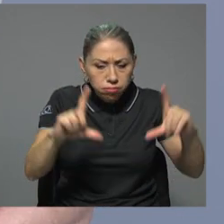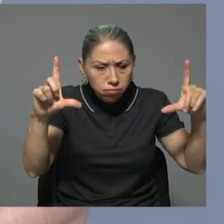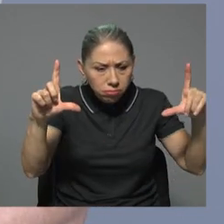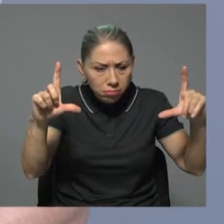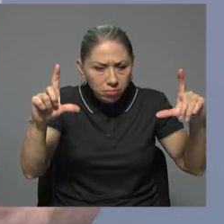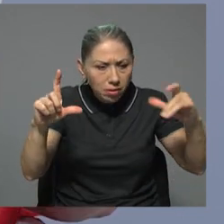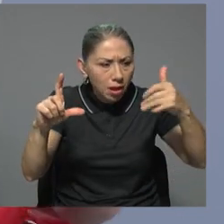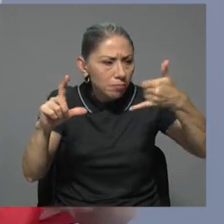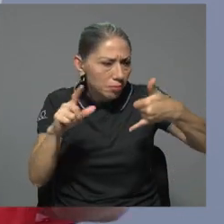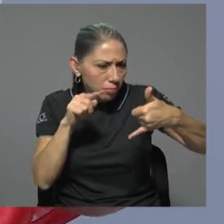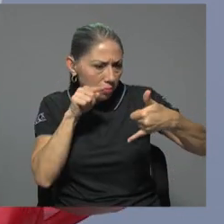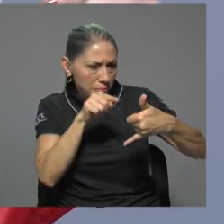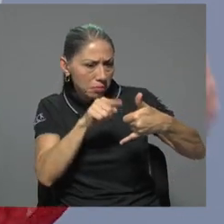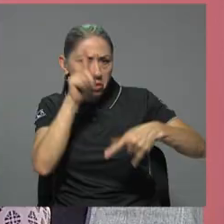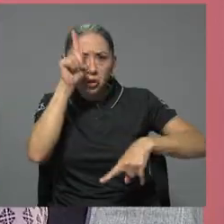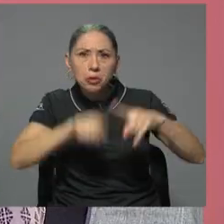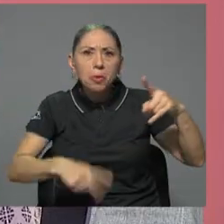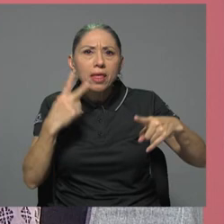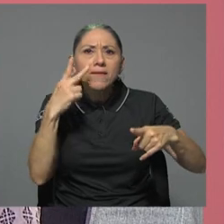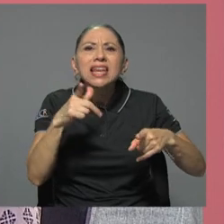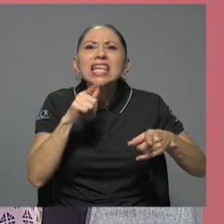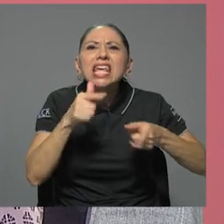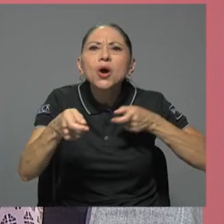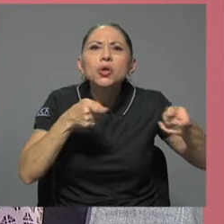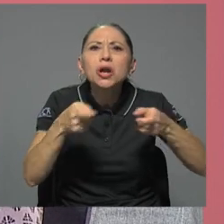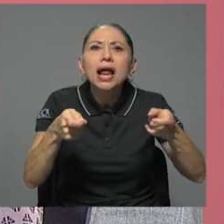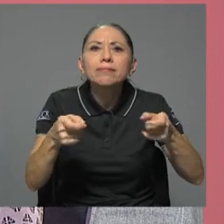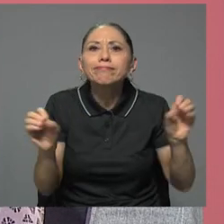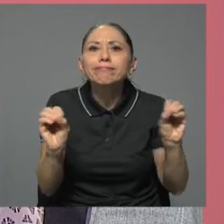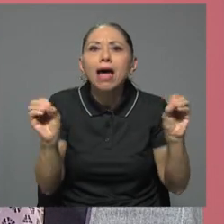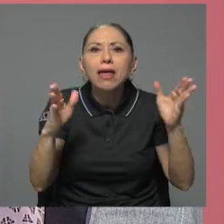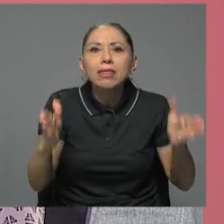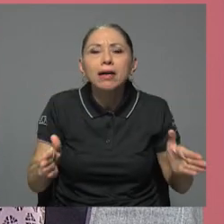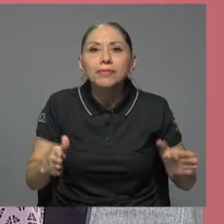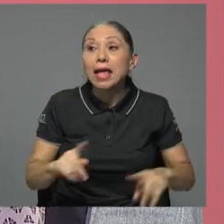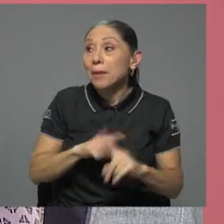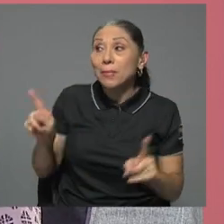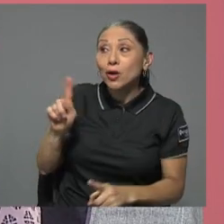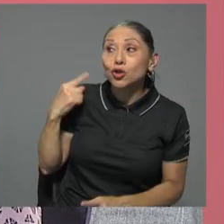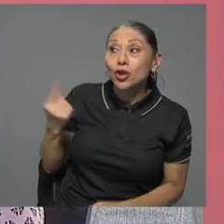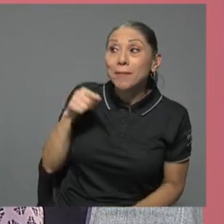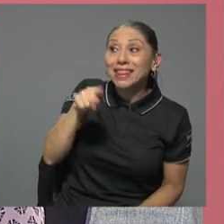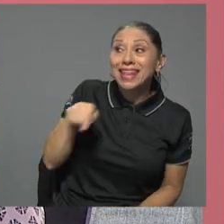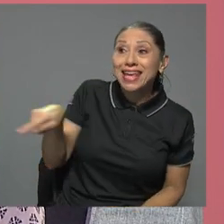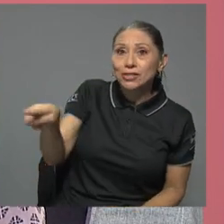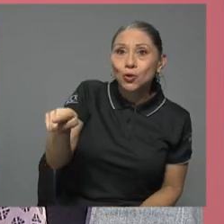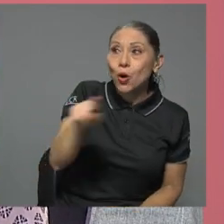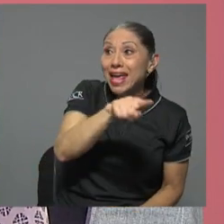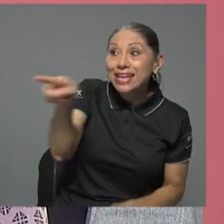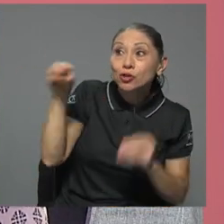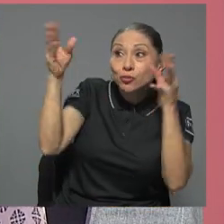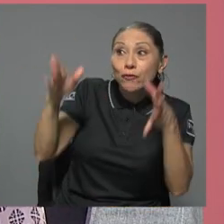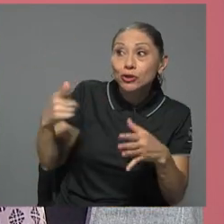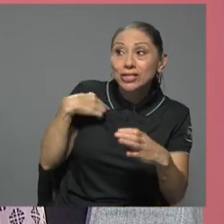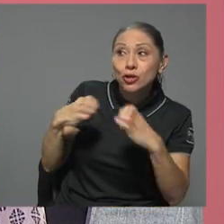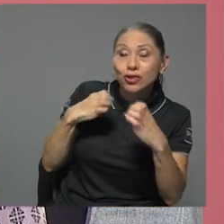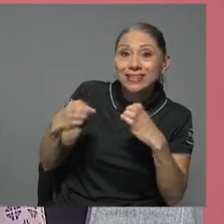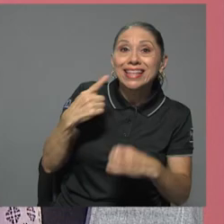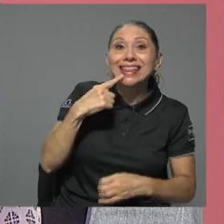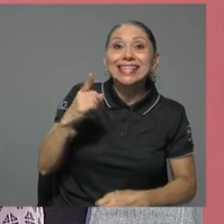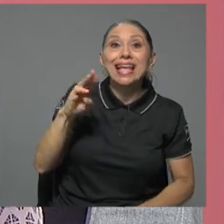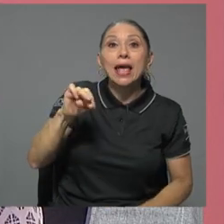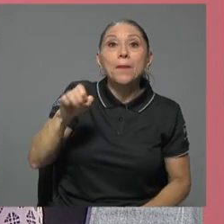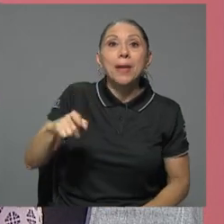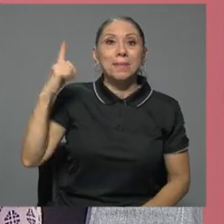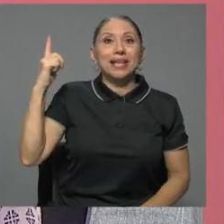controlando eso absolutamente pero no sólo eso lágrimas y dice que me estaban diciendo estos profesores que entrevisté que ahora el mep les ordena una